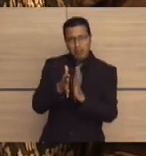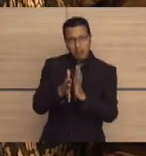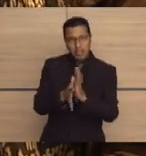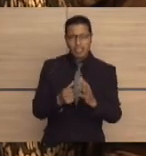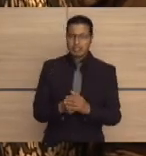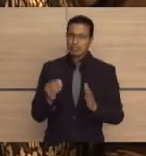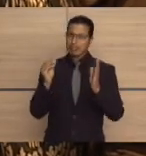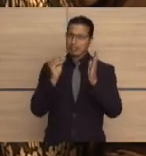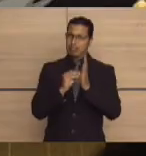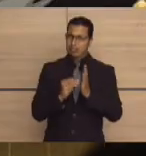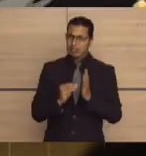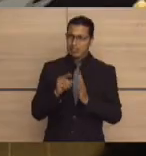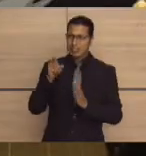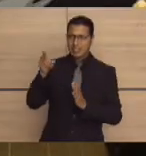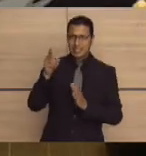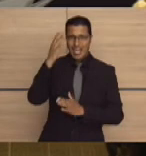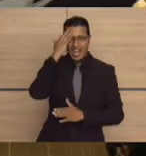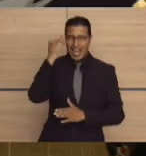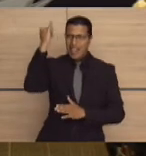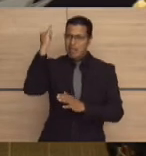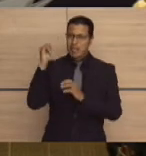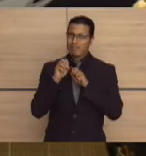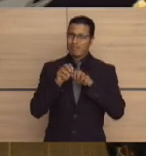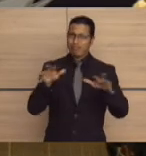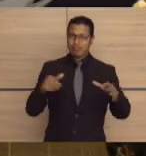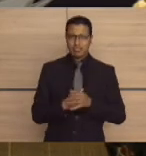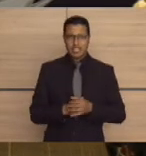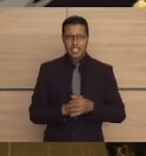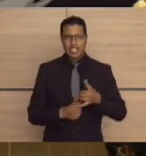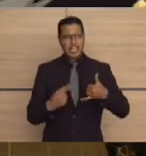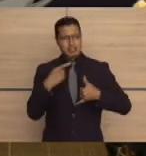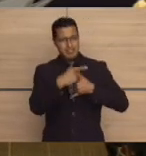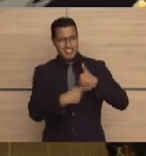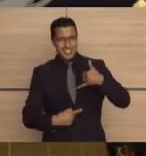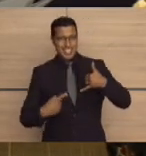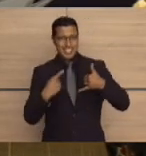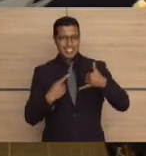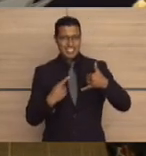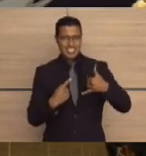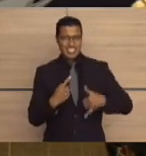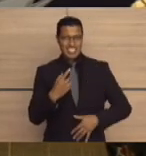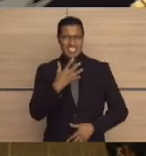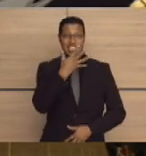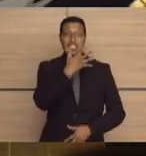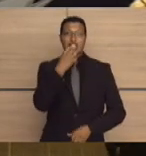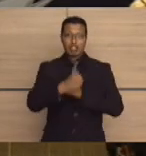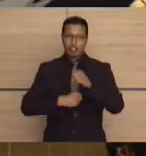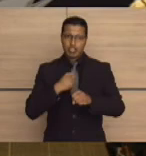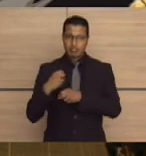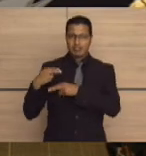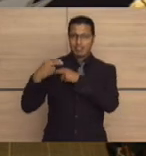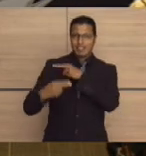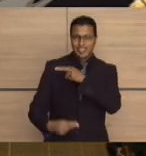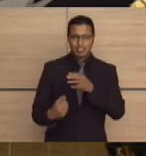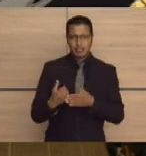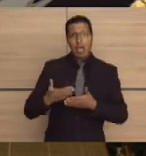menudo la academia. Éramos un país con cinco siglos de historia y lo que había